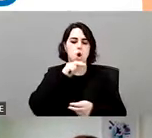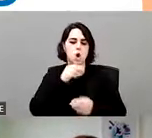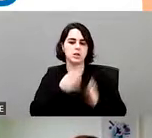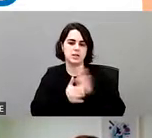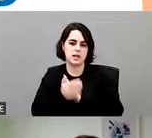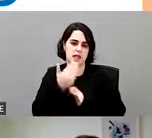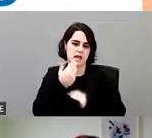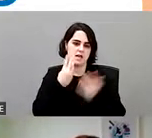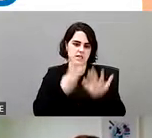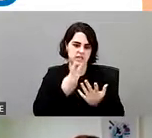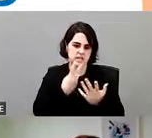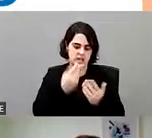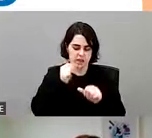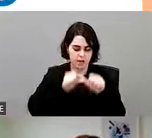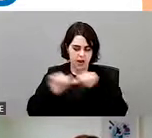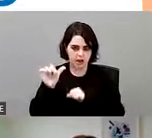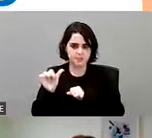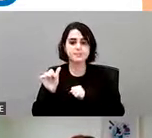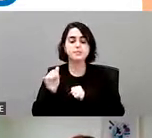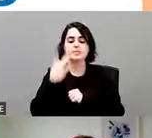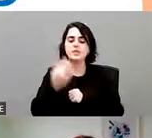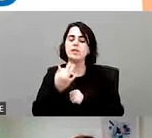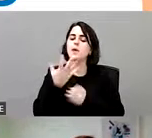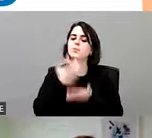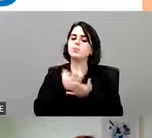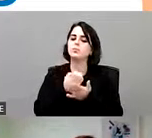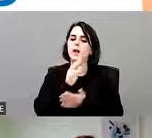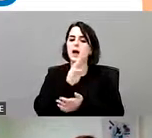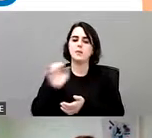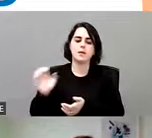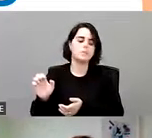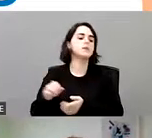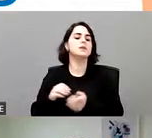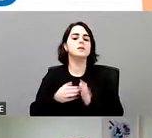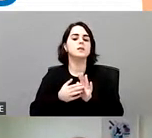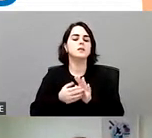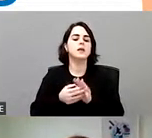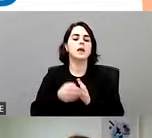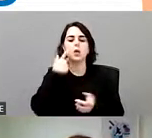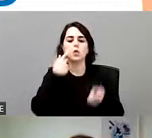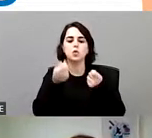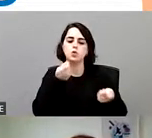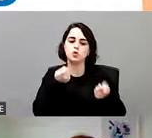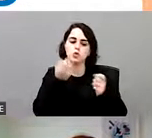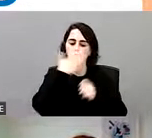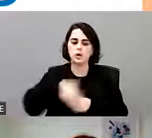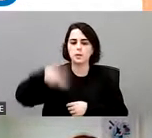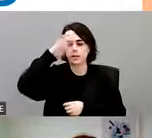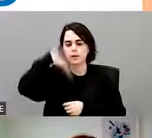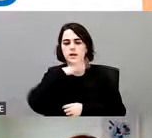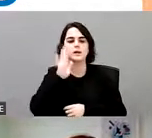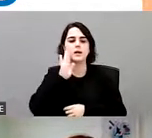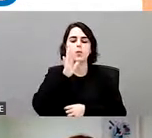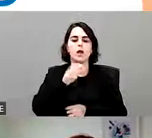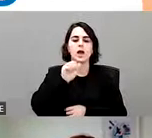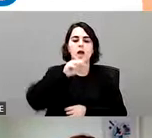ella. Y se instaló la aplicación también Kids Place de control parental, porque lo que hace Anne,